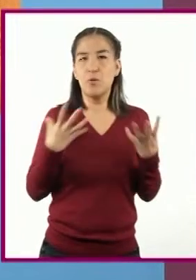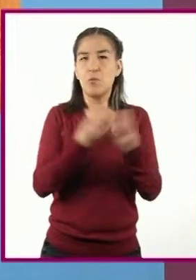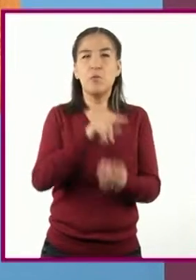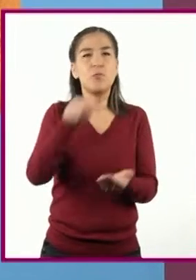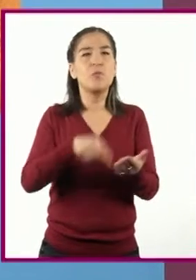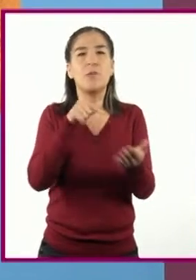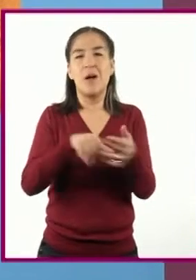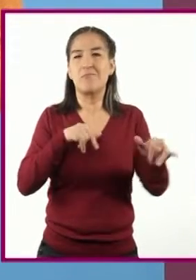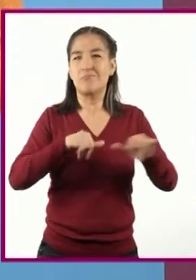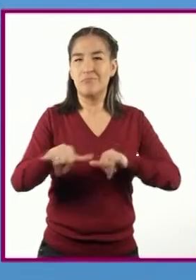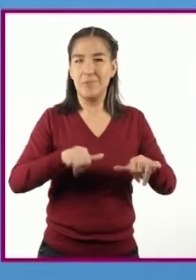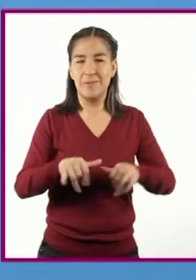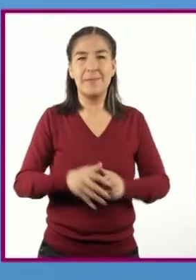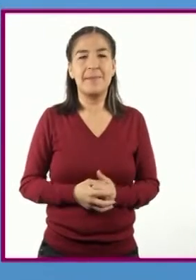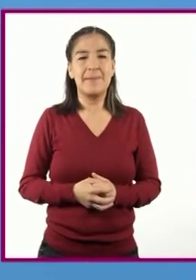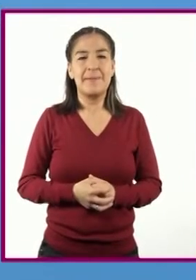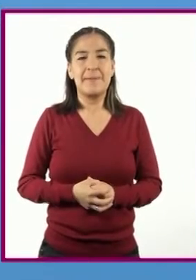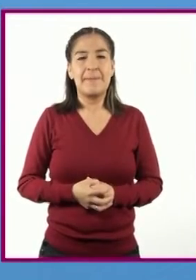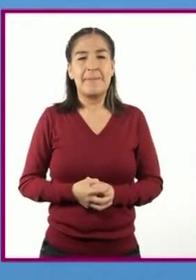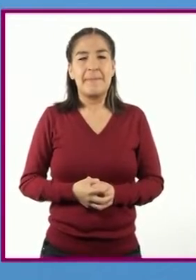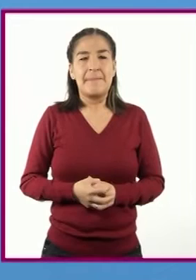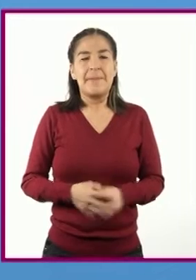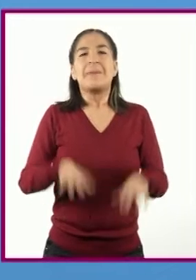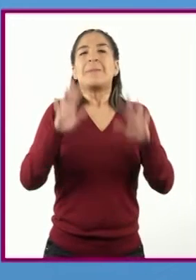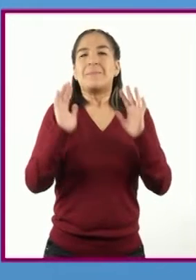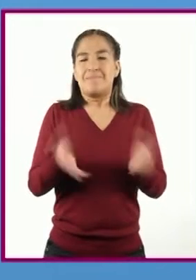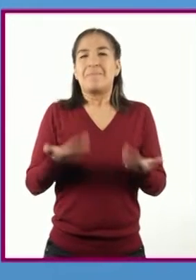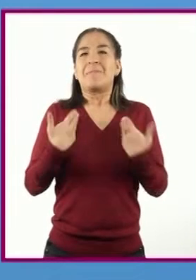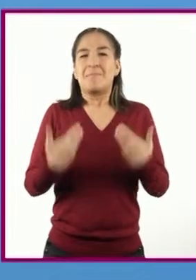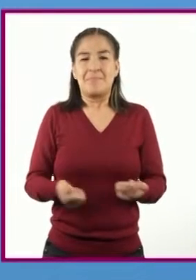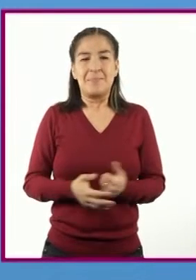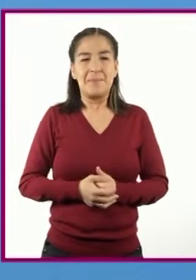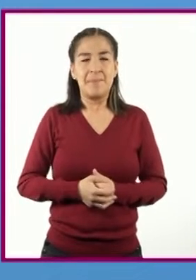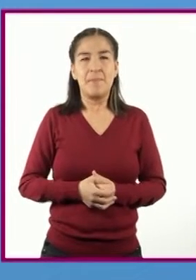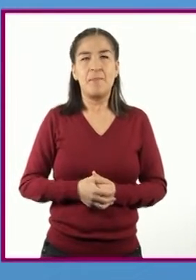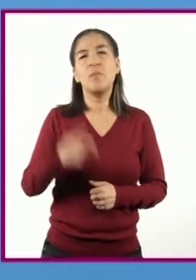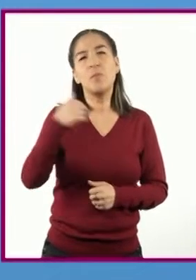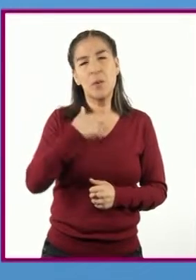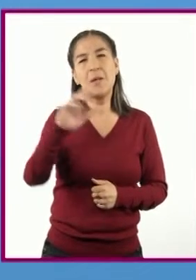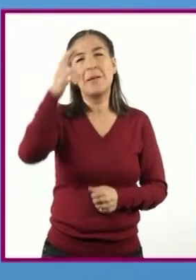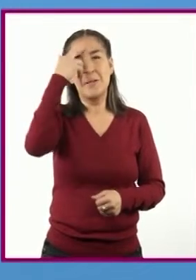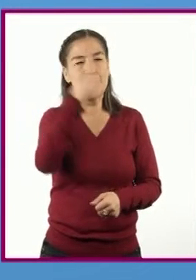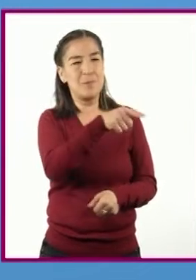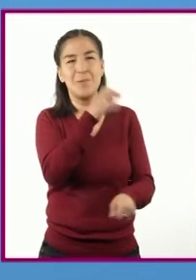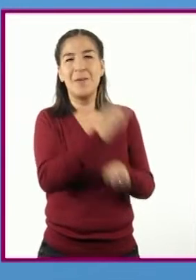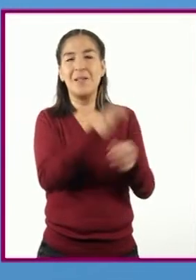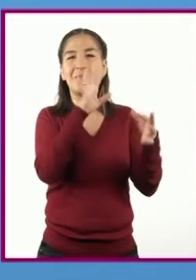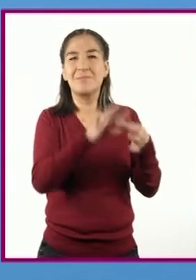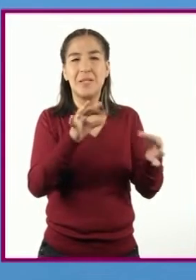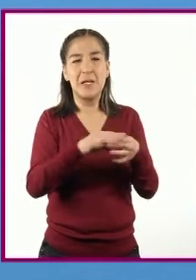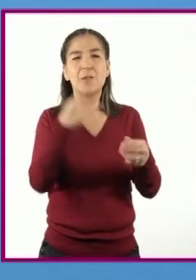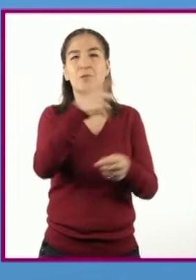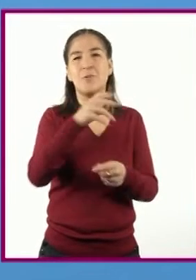espacio geográfico. Ahora entiendo, maestra, y recuerdo que leí una nota de la Organización de las Naciones